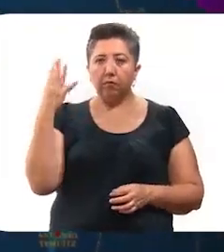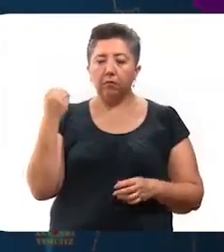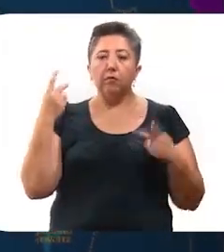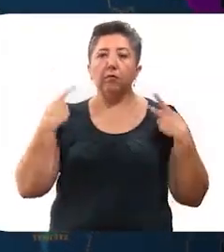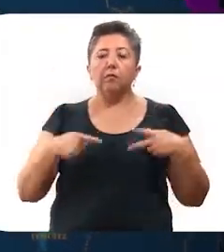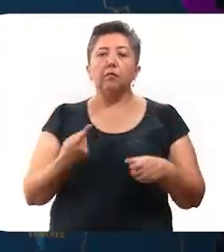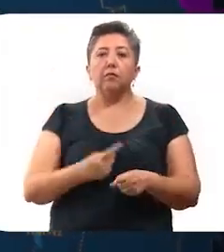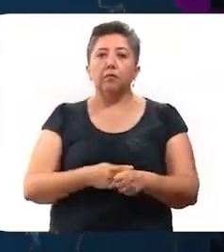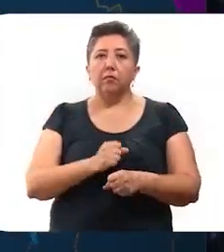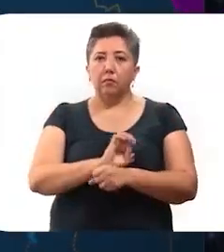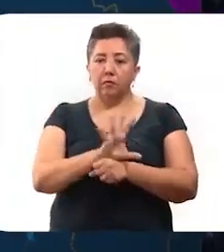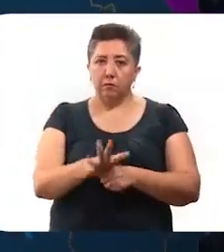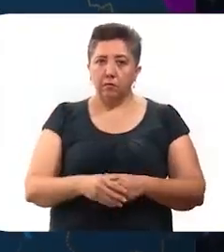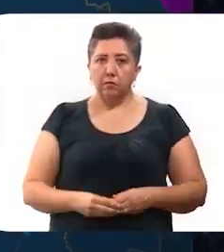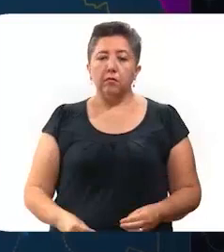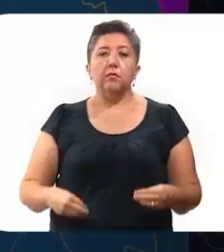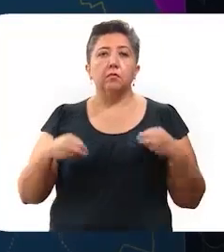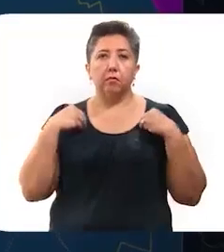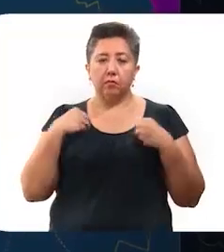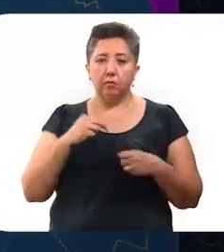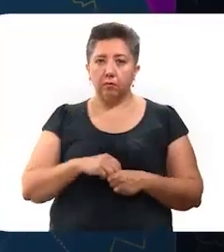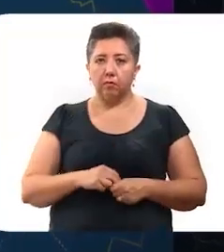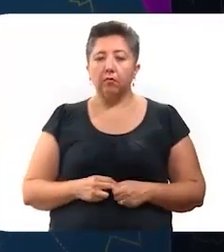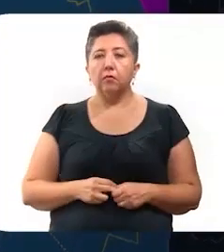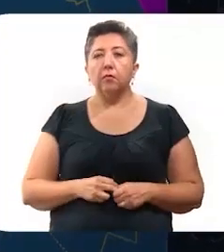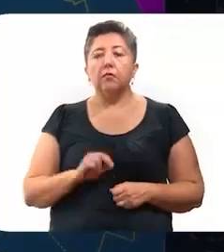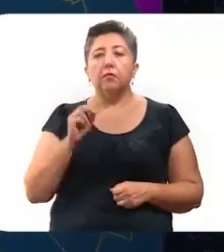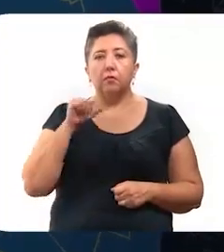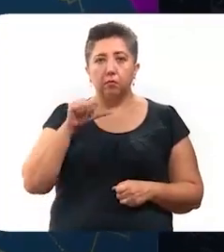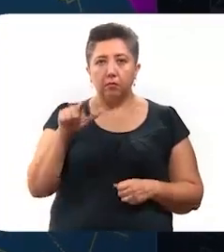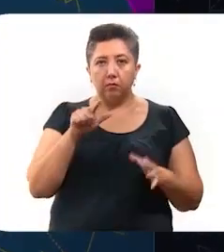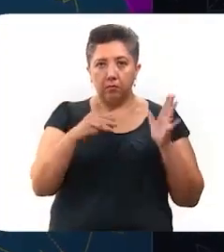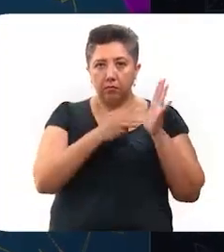68.249 personas contagiadas de coronavirus que viven